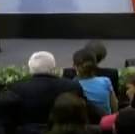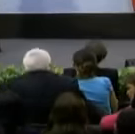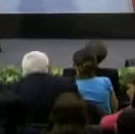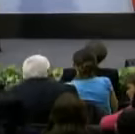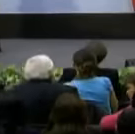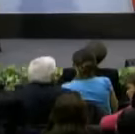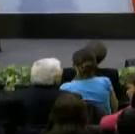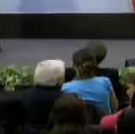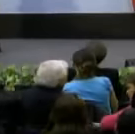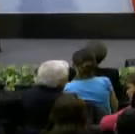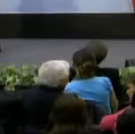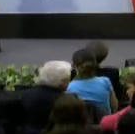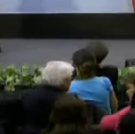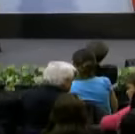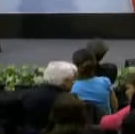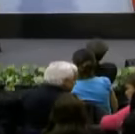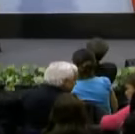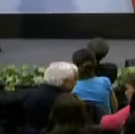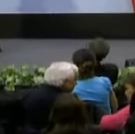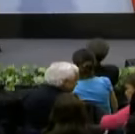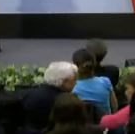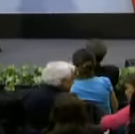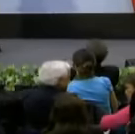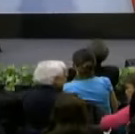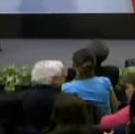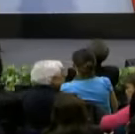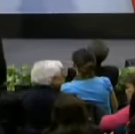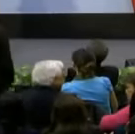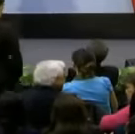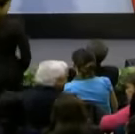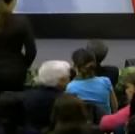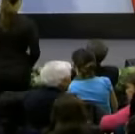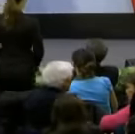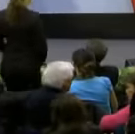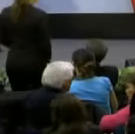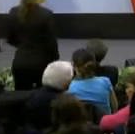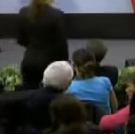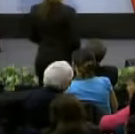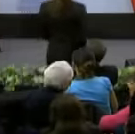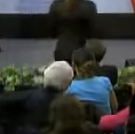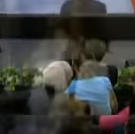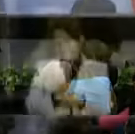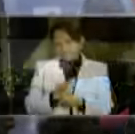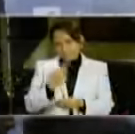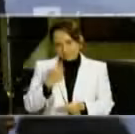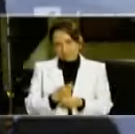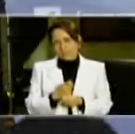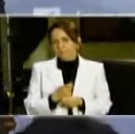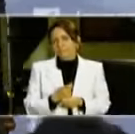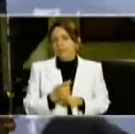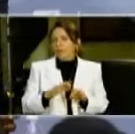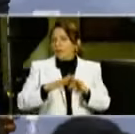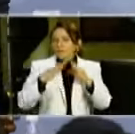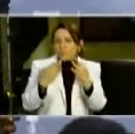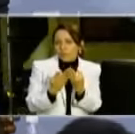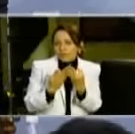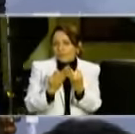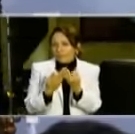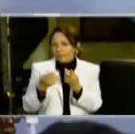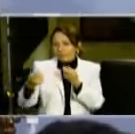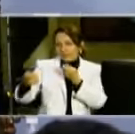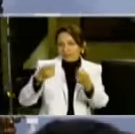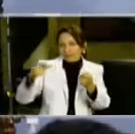A ver, voy a empezar por la primera pregunta. La verdad es que el sistema internacional, con todos los defectos